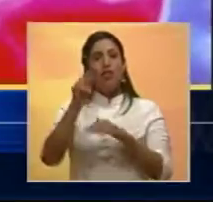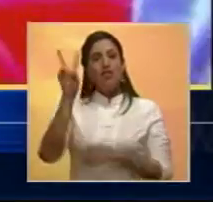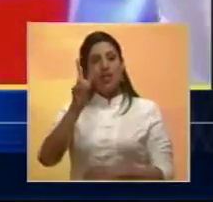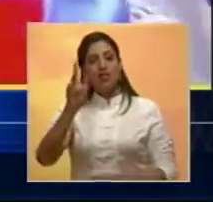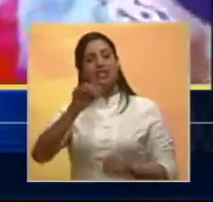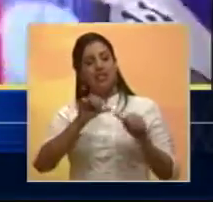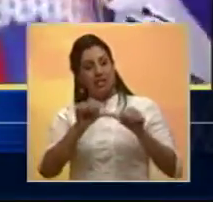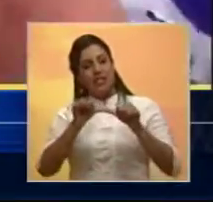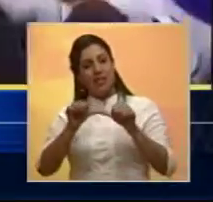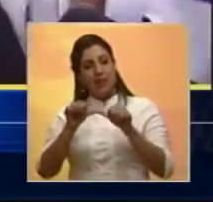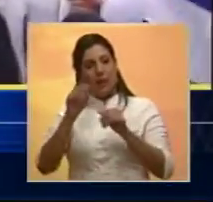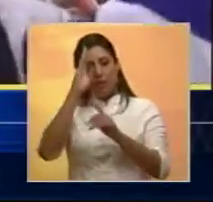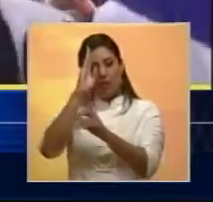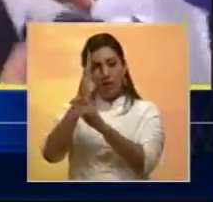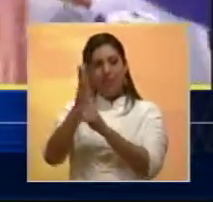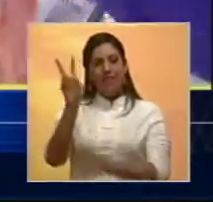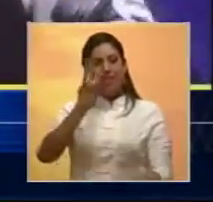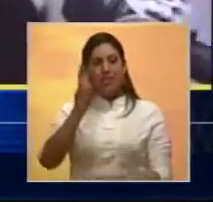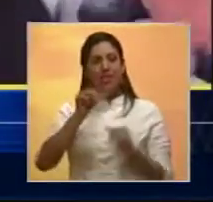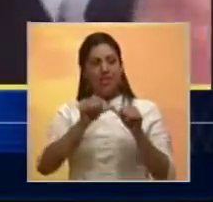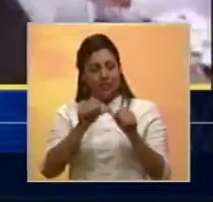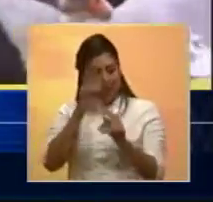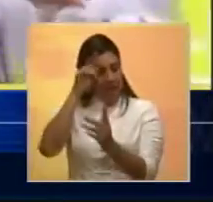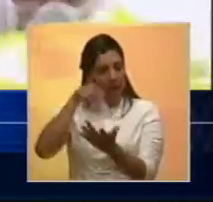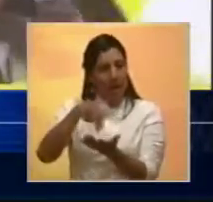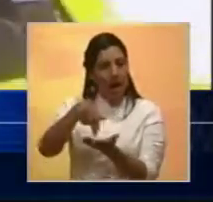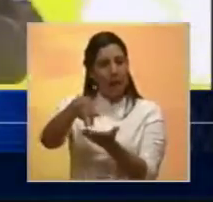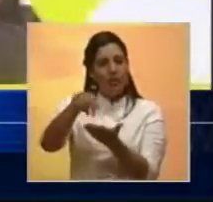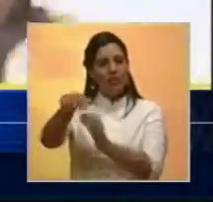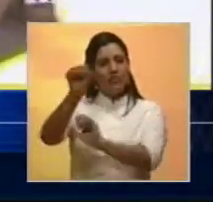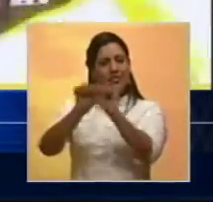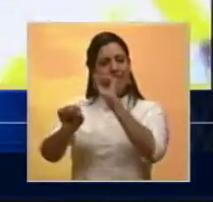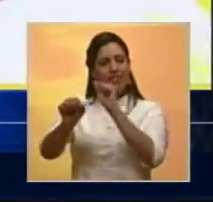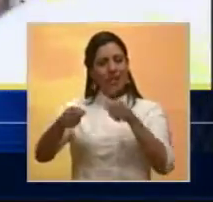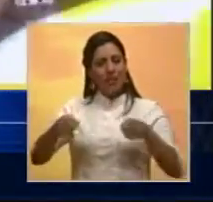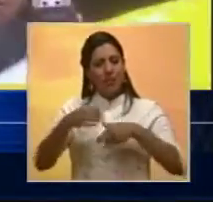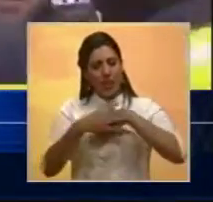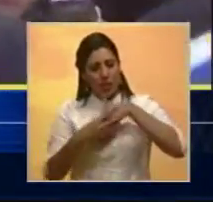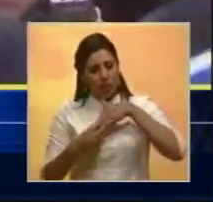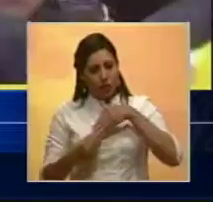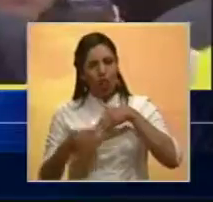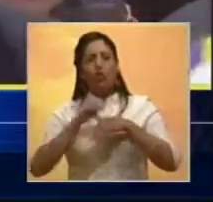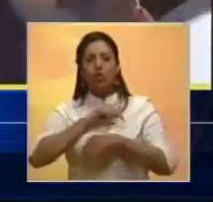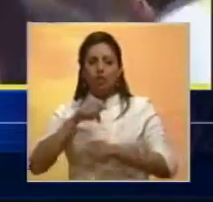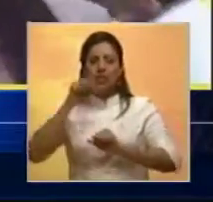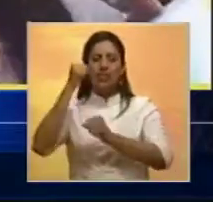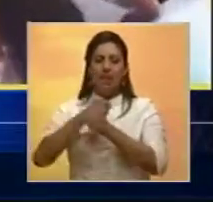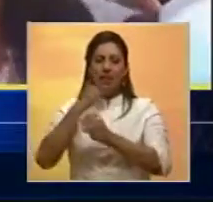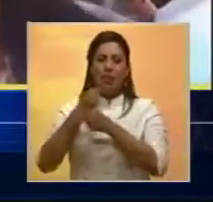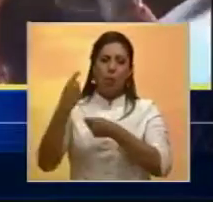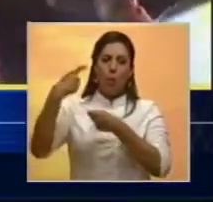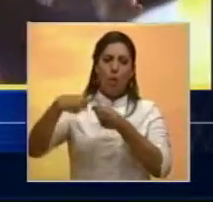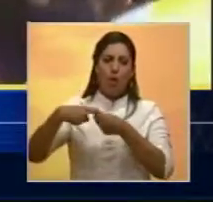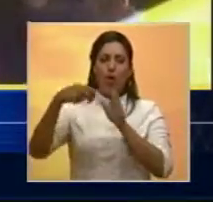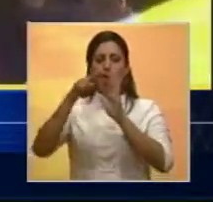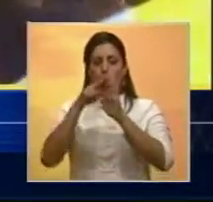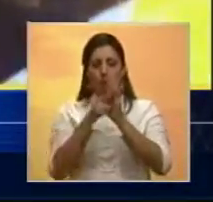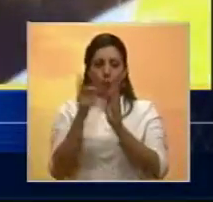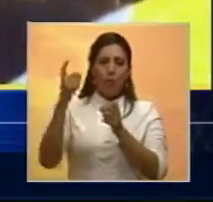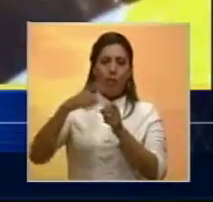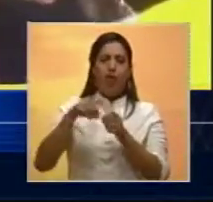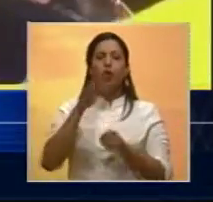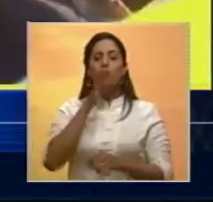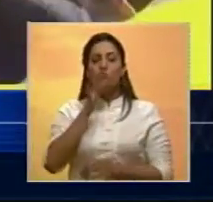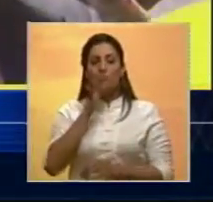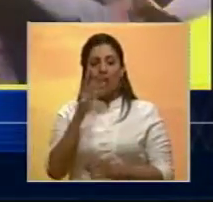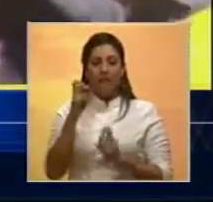Venezuela seguirá por su rumbo, Venezuela seguirá por su camino de defender al Mercosur y seguiremos trabajando en incorporar aquellas normas que todavía estén